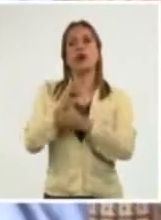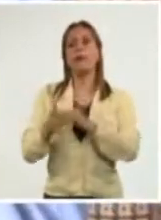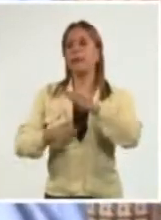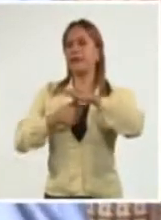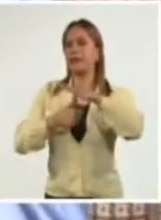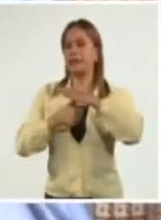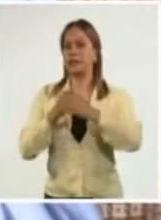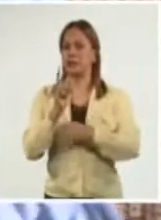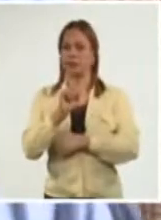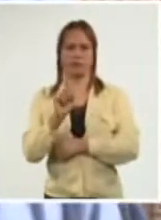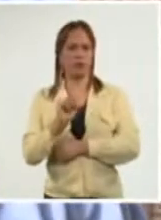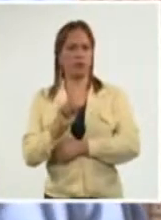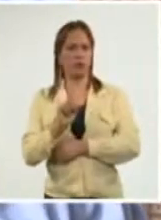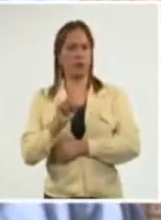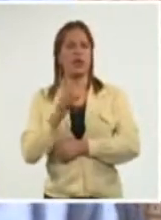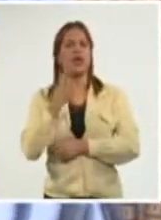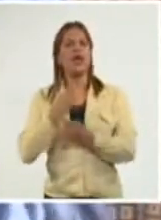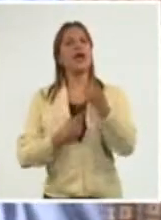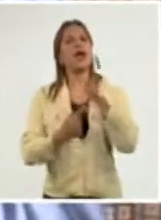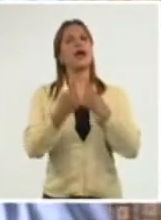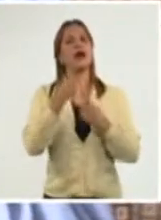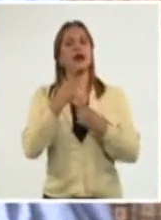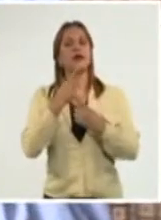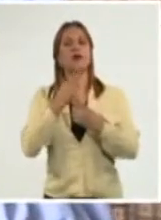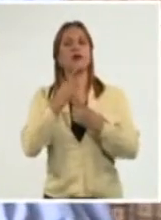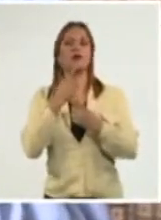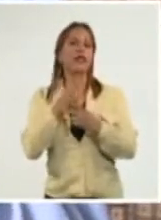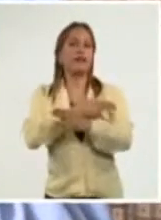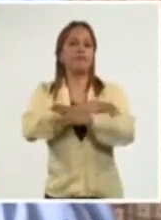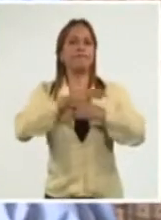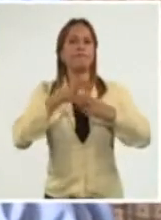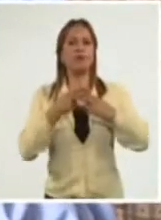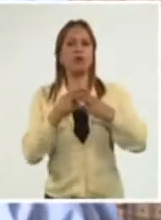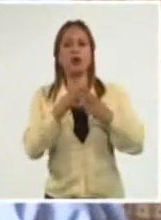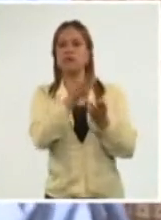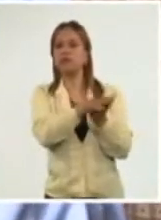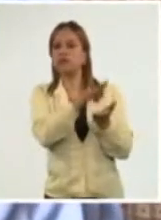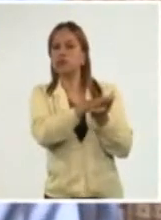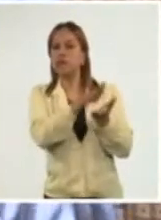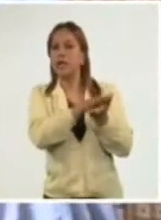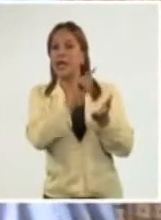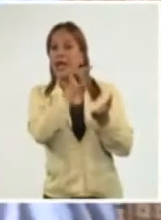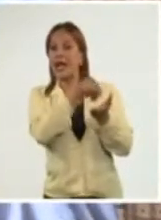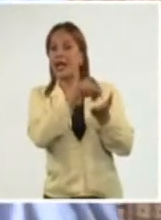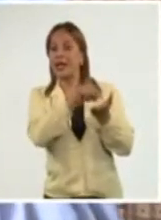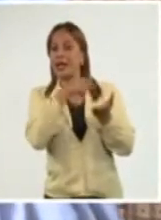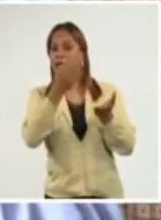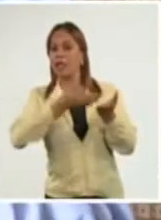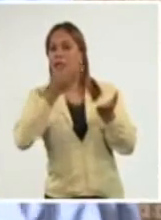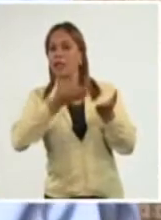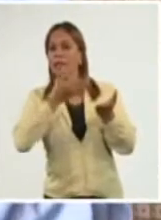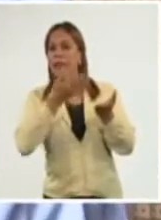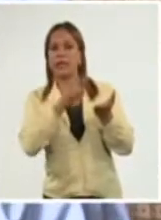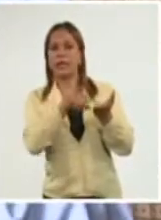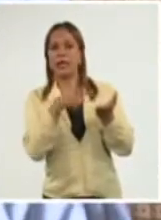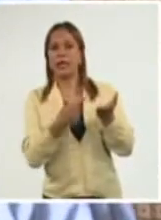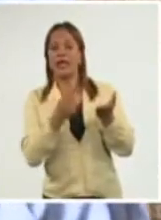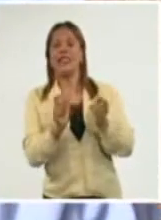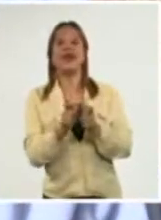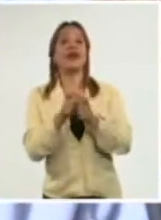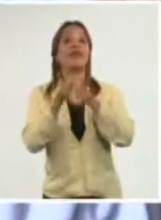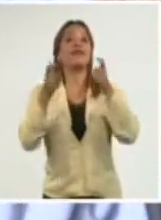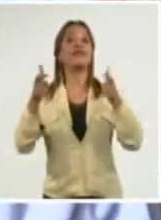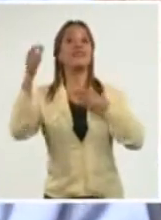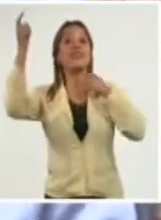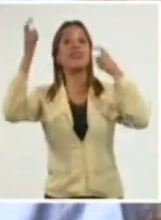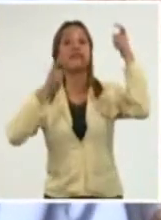hecho histórico que está cuajado de componentes que permiten explicar la grandeza de Chávez